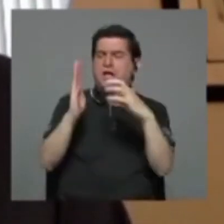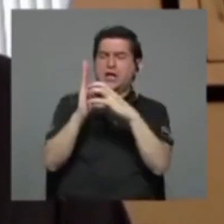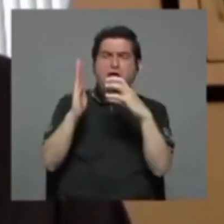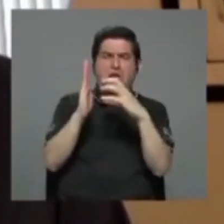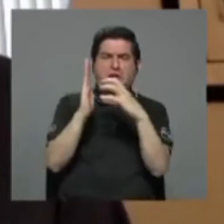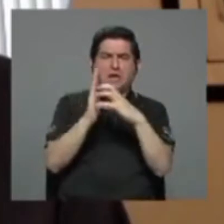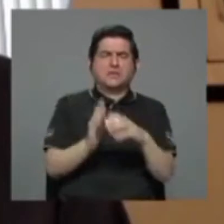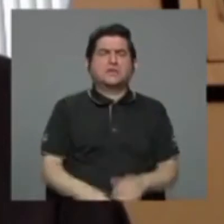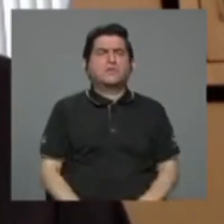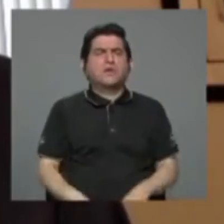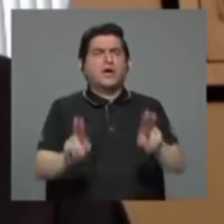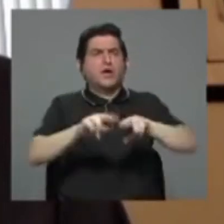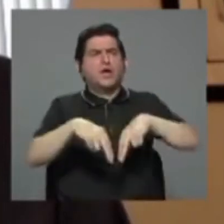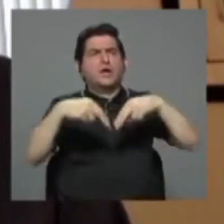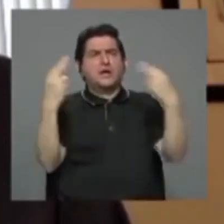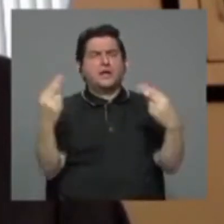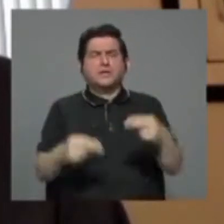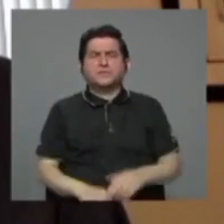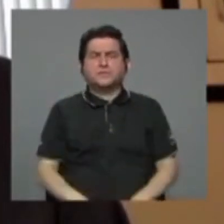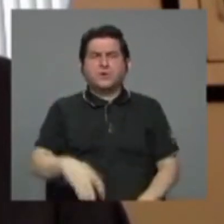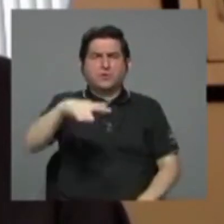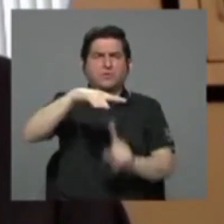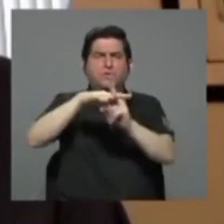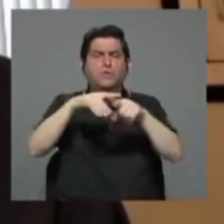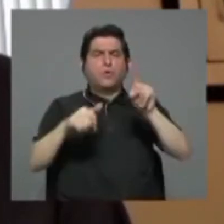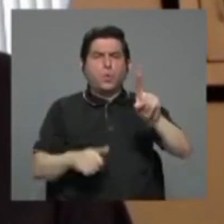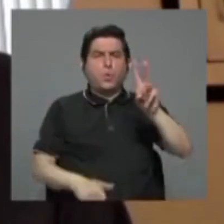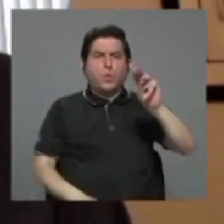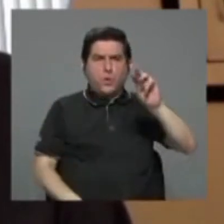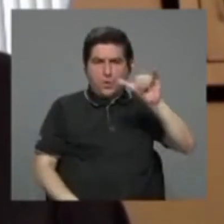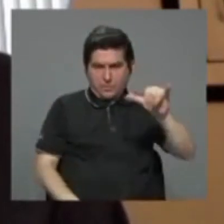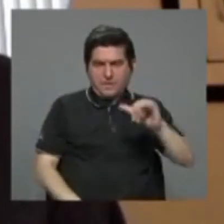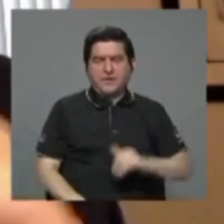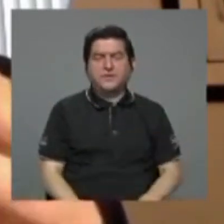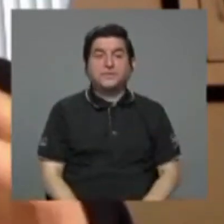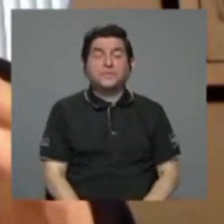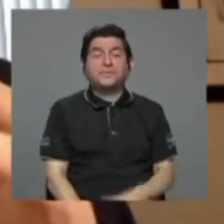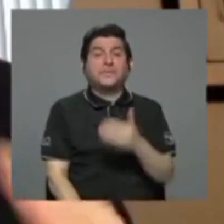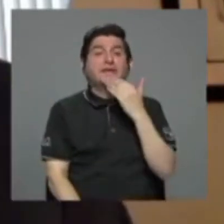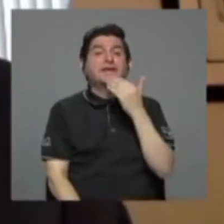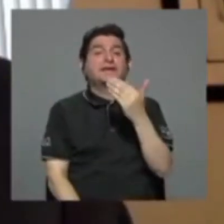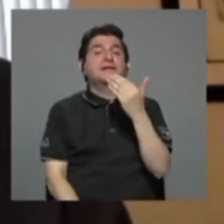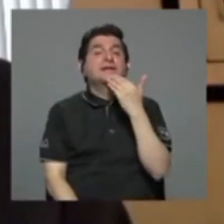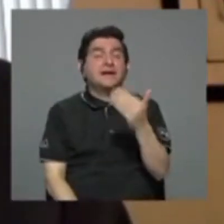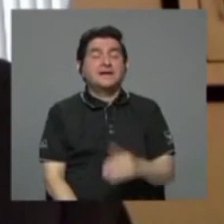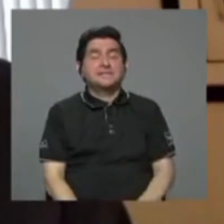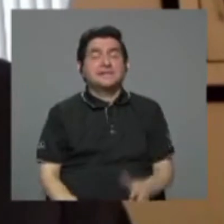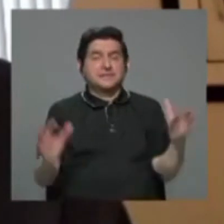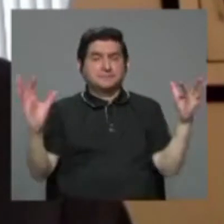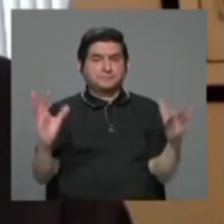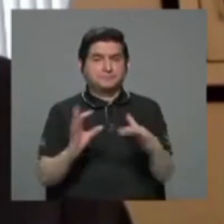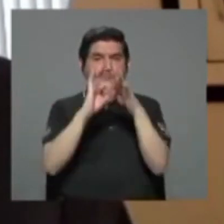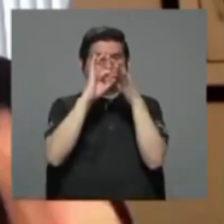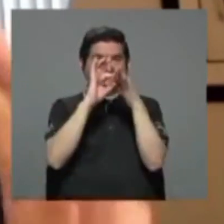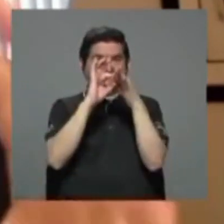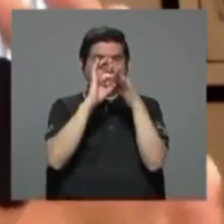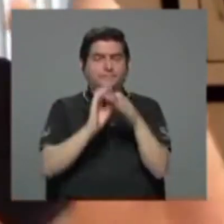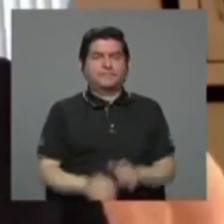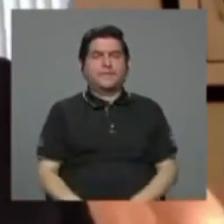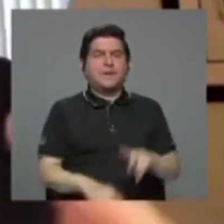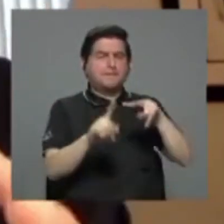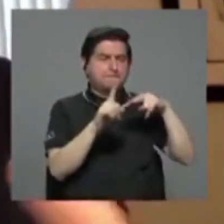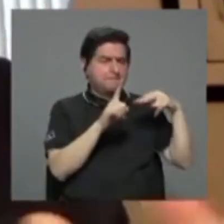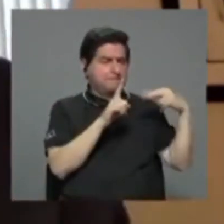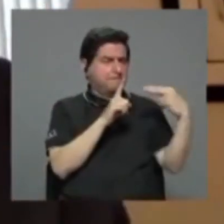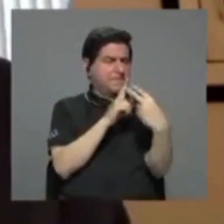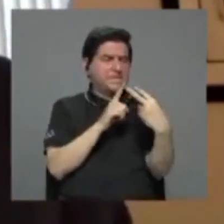artículo que se publicó en La Nación el 1 de mayo, es que gracias a la conjunción de una visión